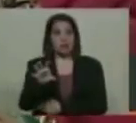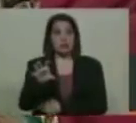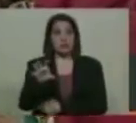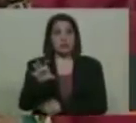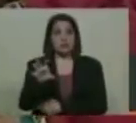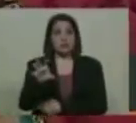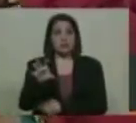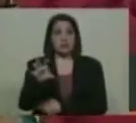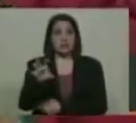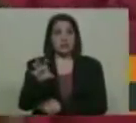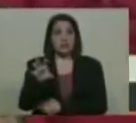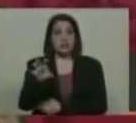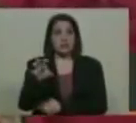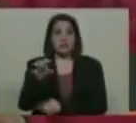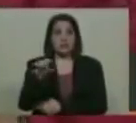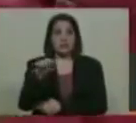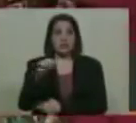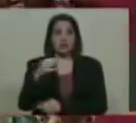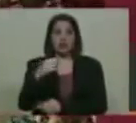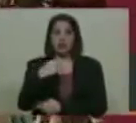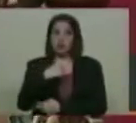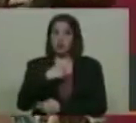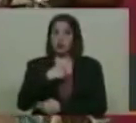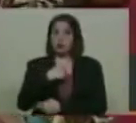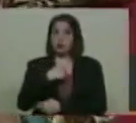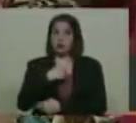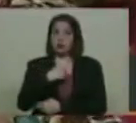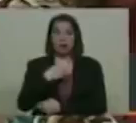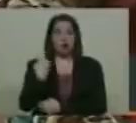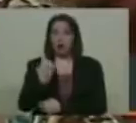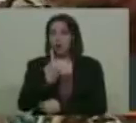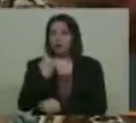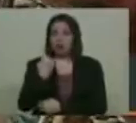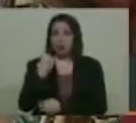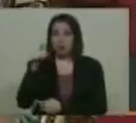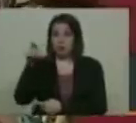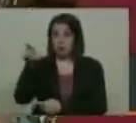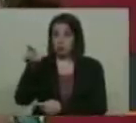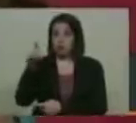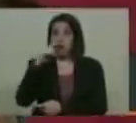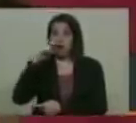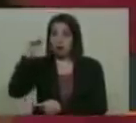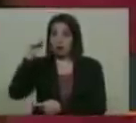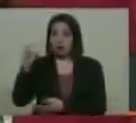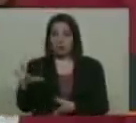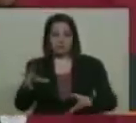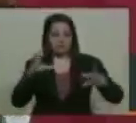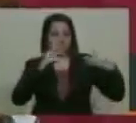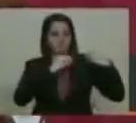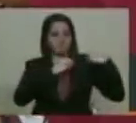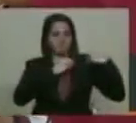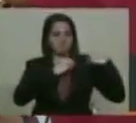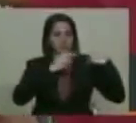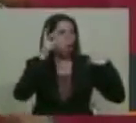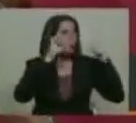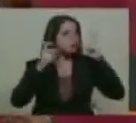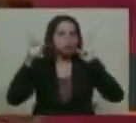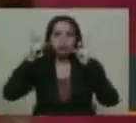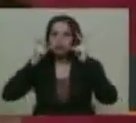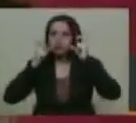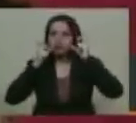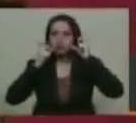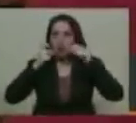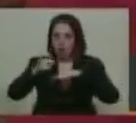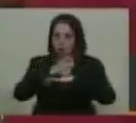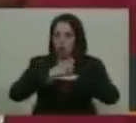Y no solamente usted lo toma, sino oigo al gobierno, a